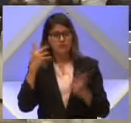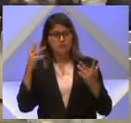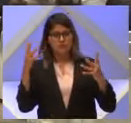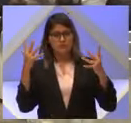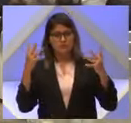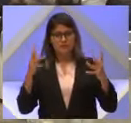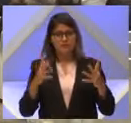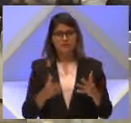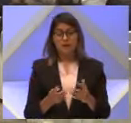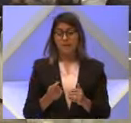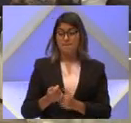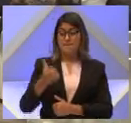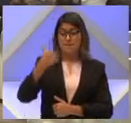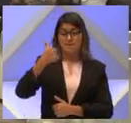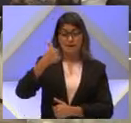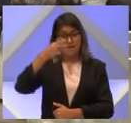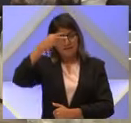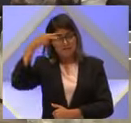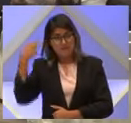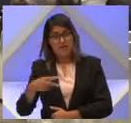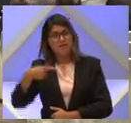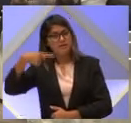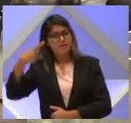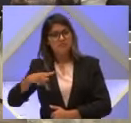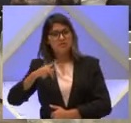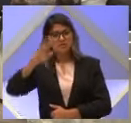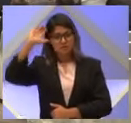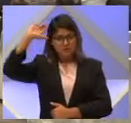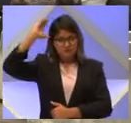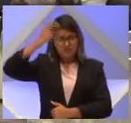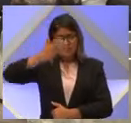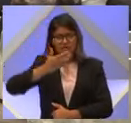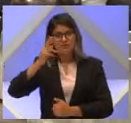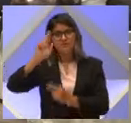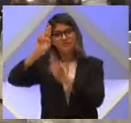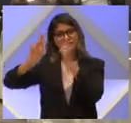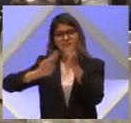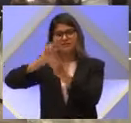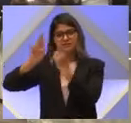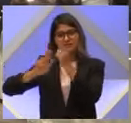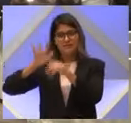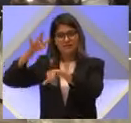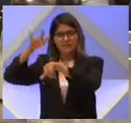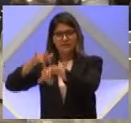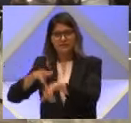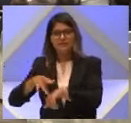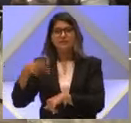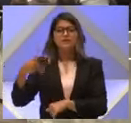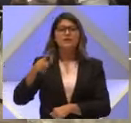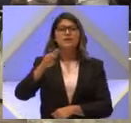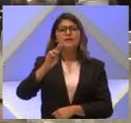y al primer astronauta mexicano el doctor rodolfo neri vela